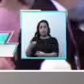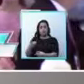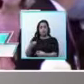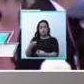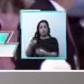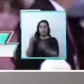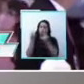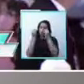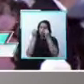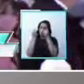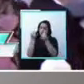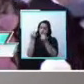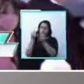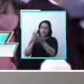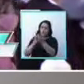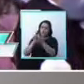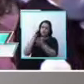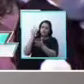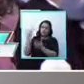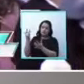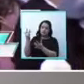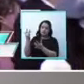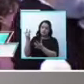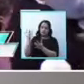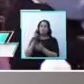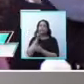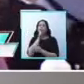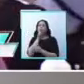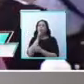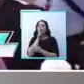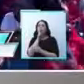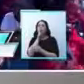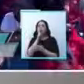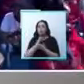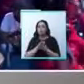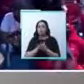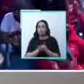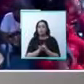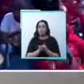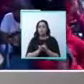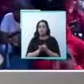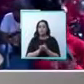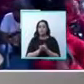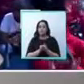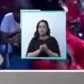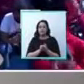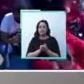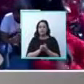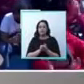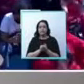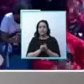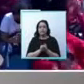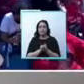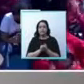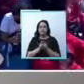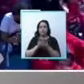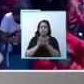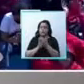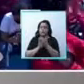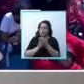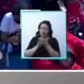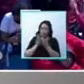la matrícula gratis y otros elementos que están ahí planteados, podrían, ¿verdad?, en el transcurso del año ir generando